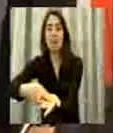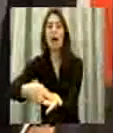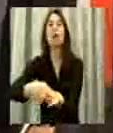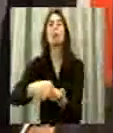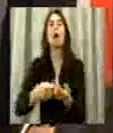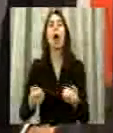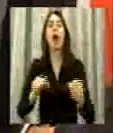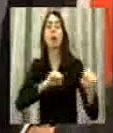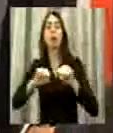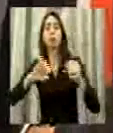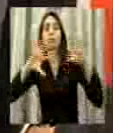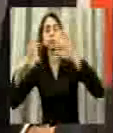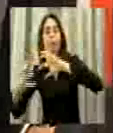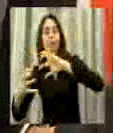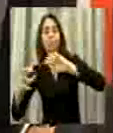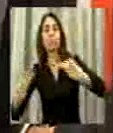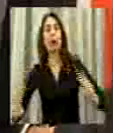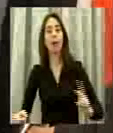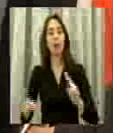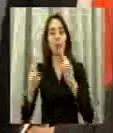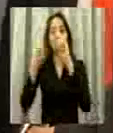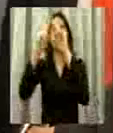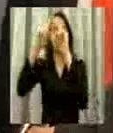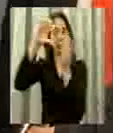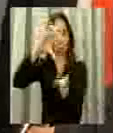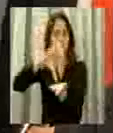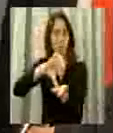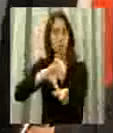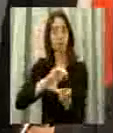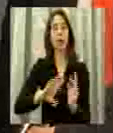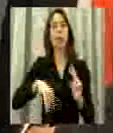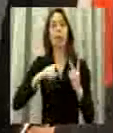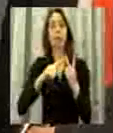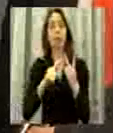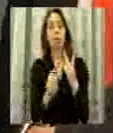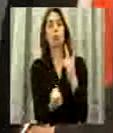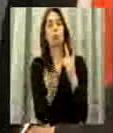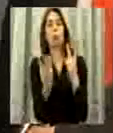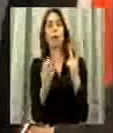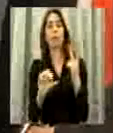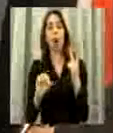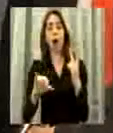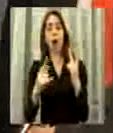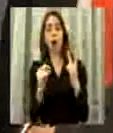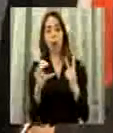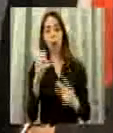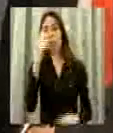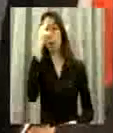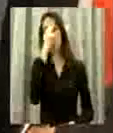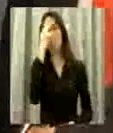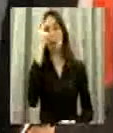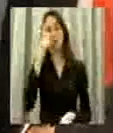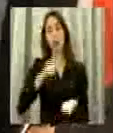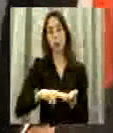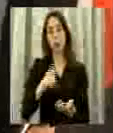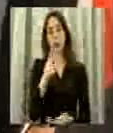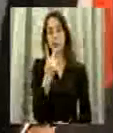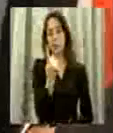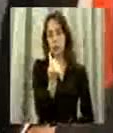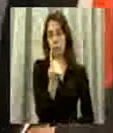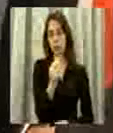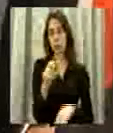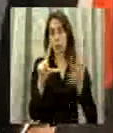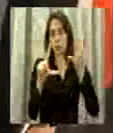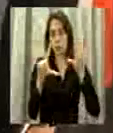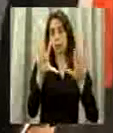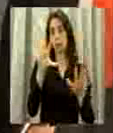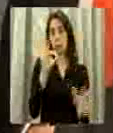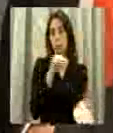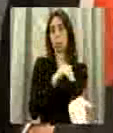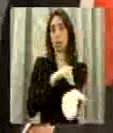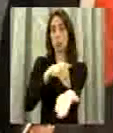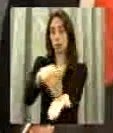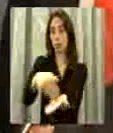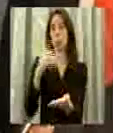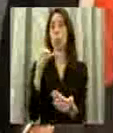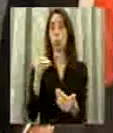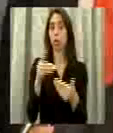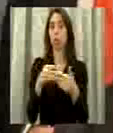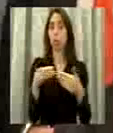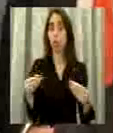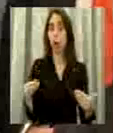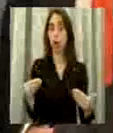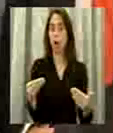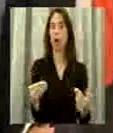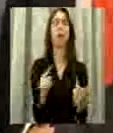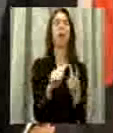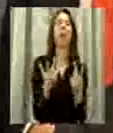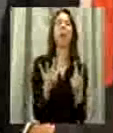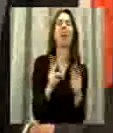de la reconstrucción del país. Luego hicimos un nuevo ajuste en marzo de 2011 de 750 millones de dólares. Y